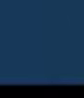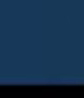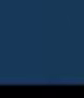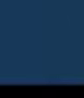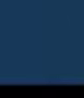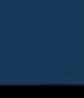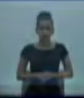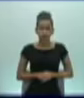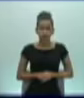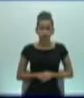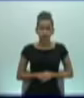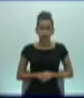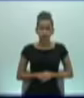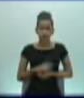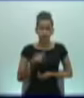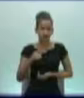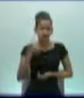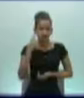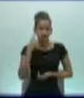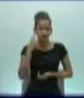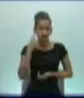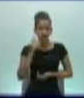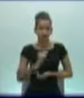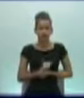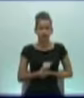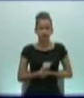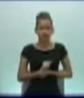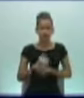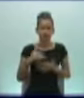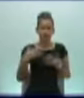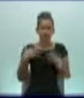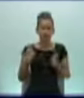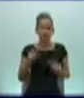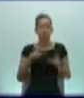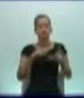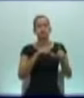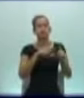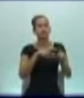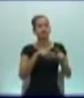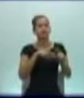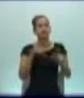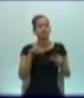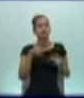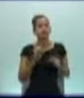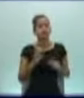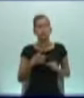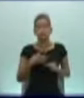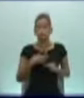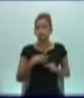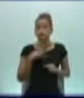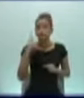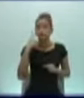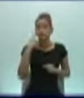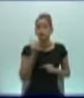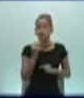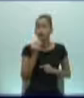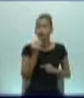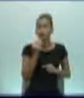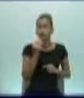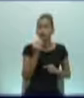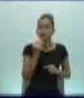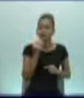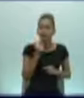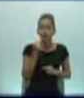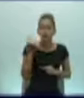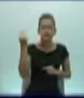Vamos a ver entonces ahora cuáles son los contenidos que ustedes tienen que conocer para poder trabajar con estos tipos de,